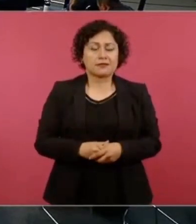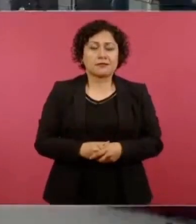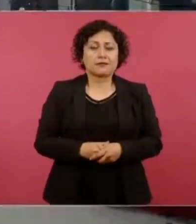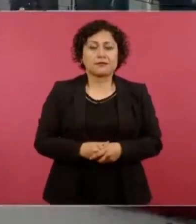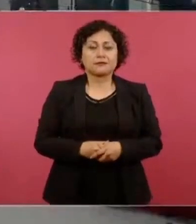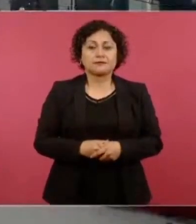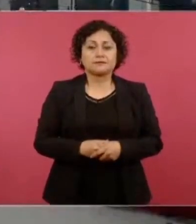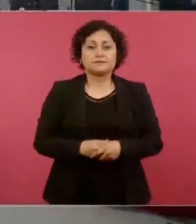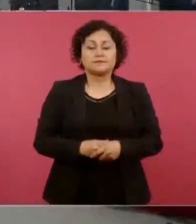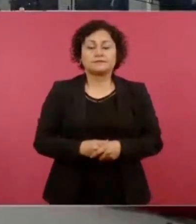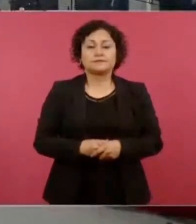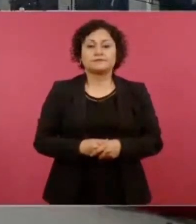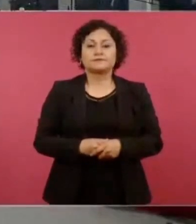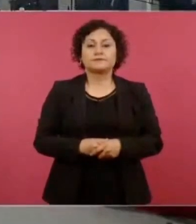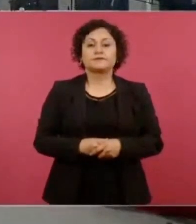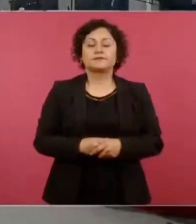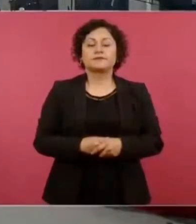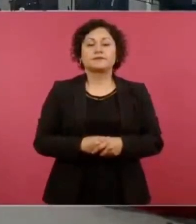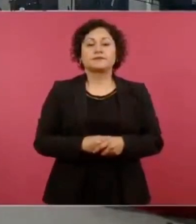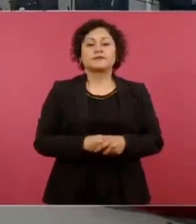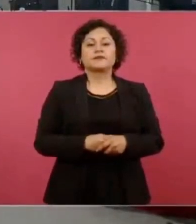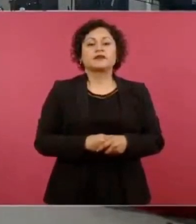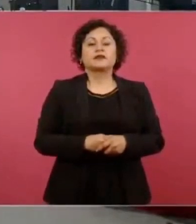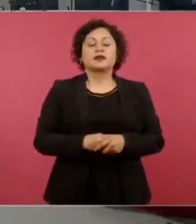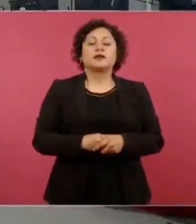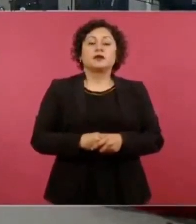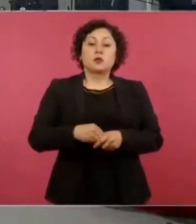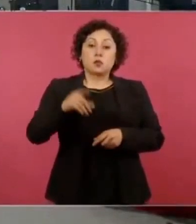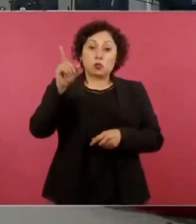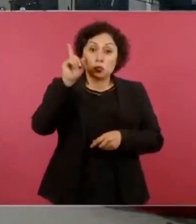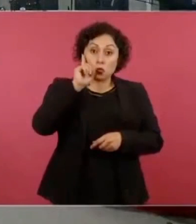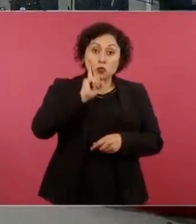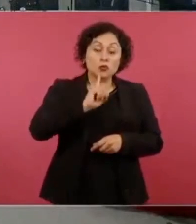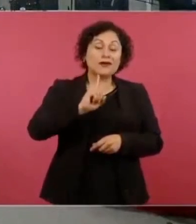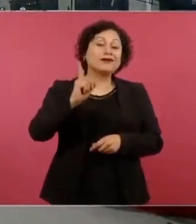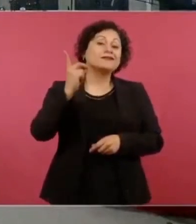Las primeras diputadas, mujeres diputadas,